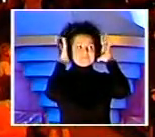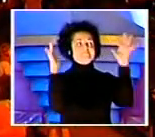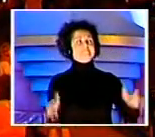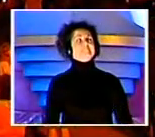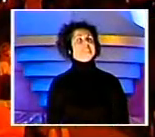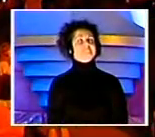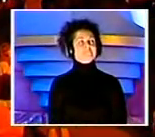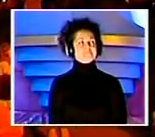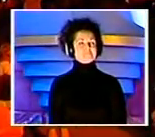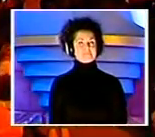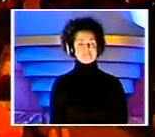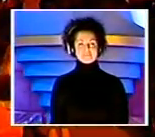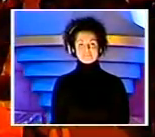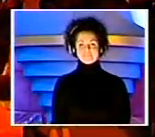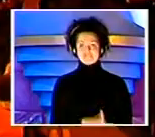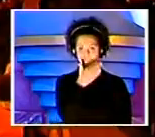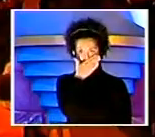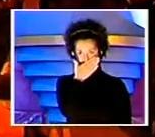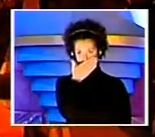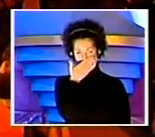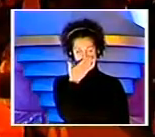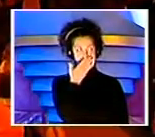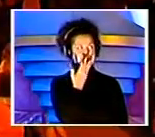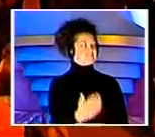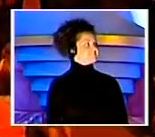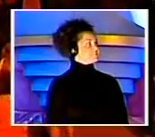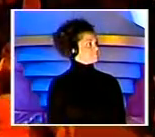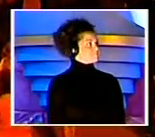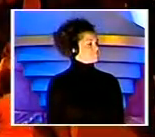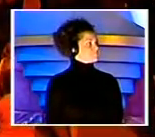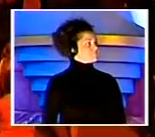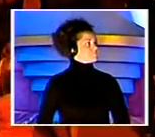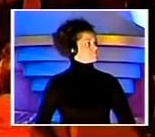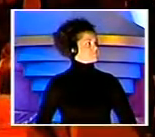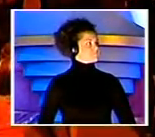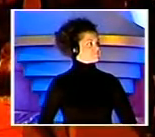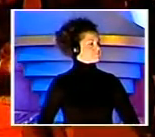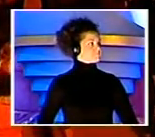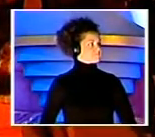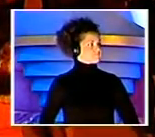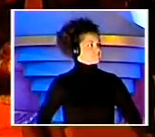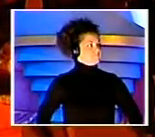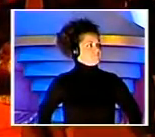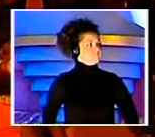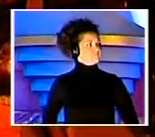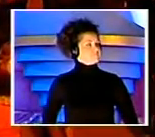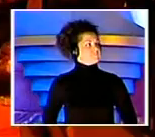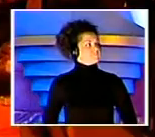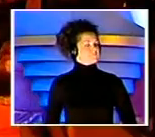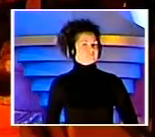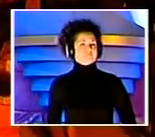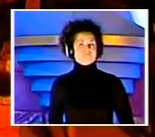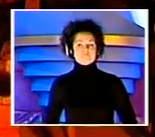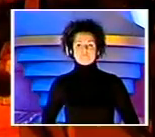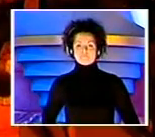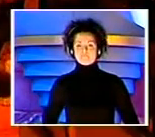un montón de mujeres, 78, probablemente la murga femenina más numerosa de las que han participado hasta ahora. Casi nada, la verdad que una puesta en escena muy bonita, y